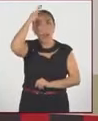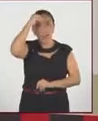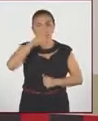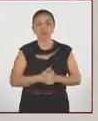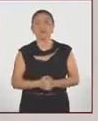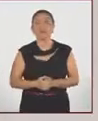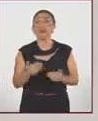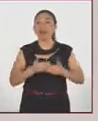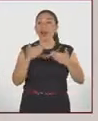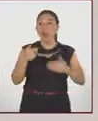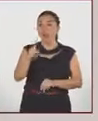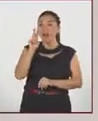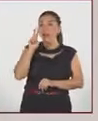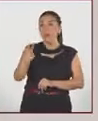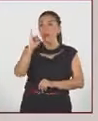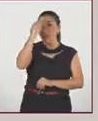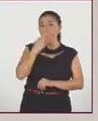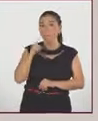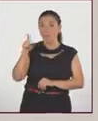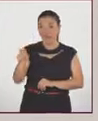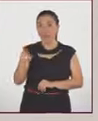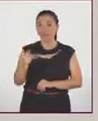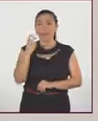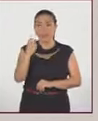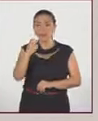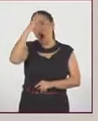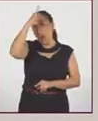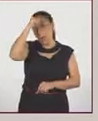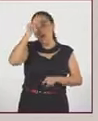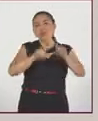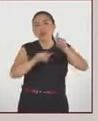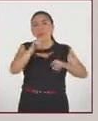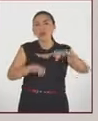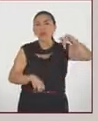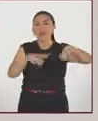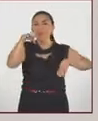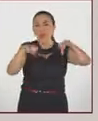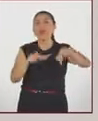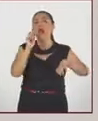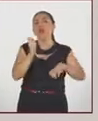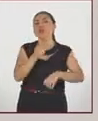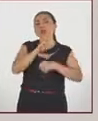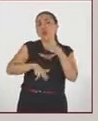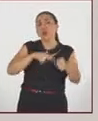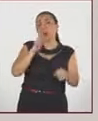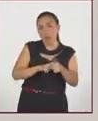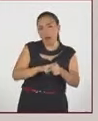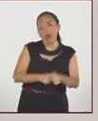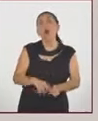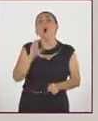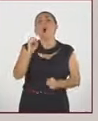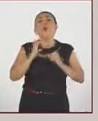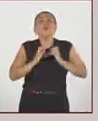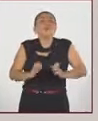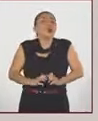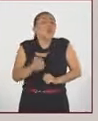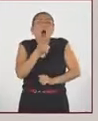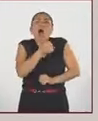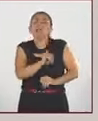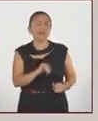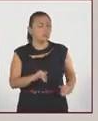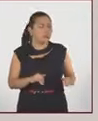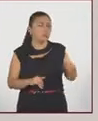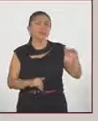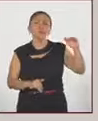las imágenes, les comentaba que a ciertas edades podría considerarse normal o de manera fisiológica.